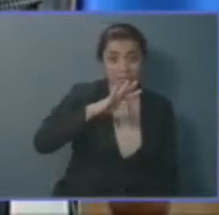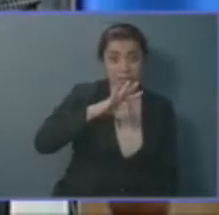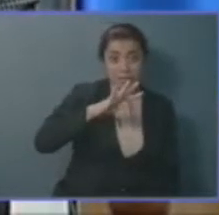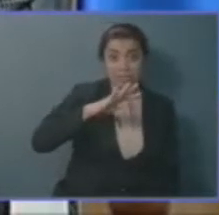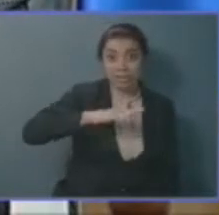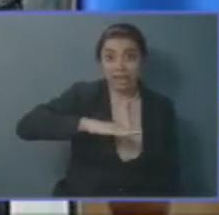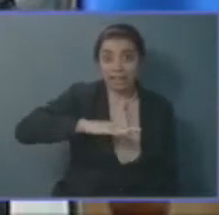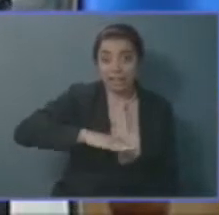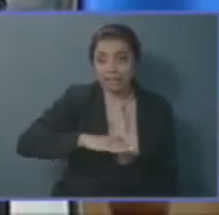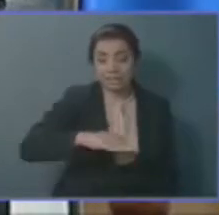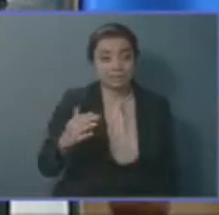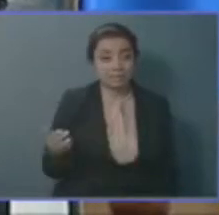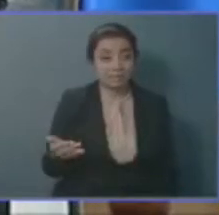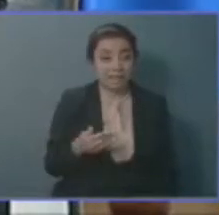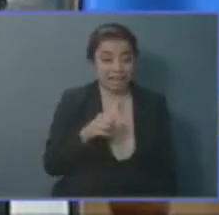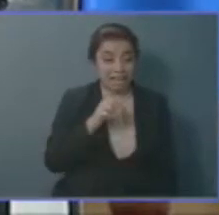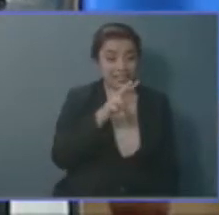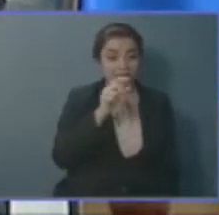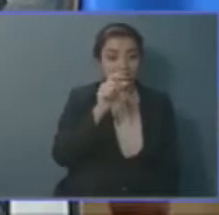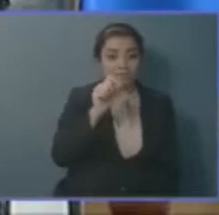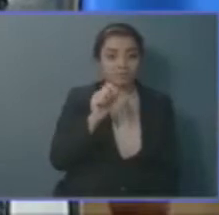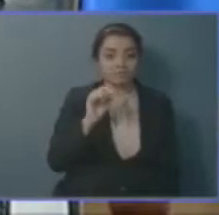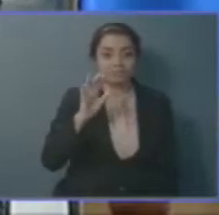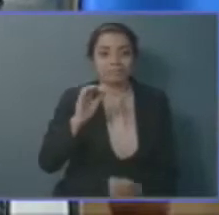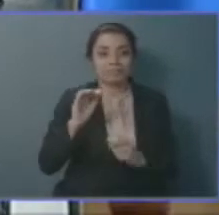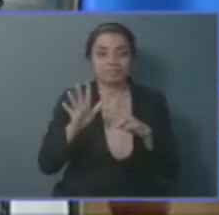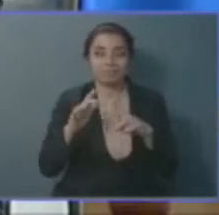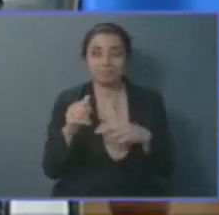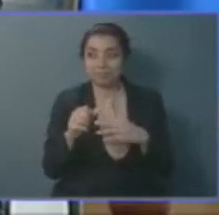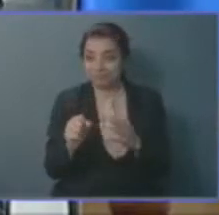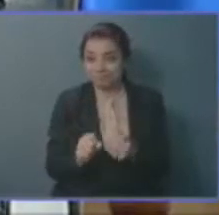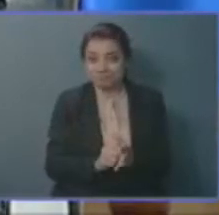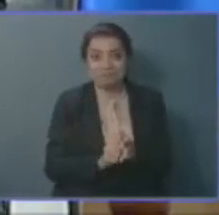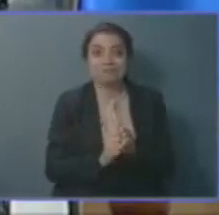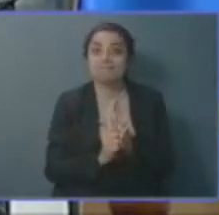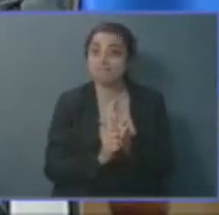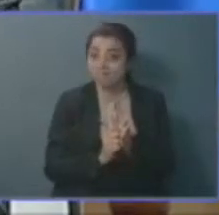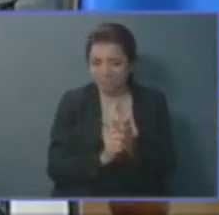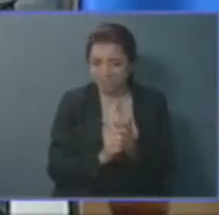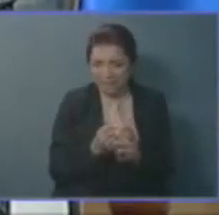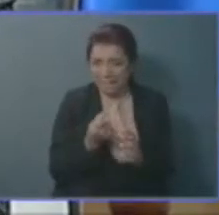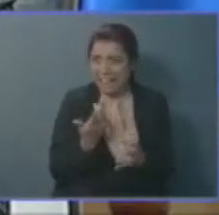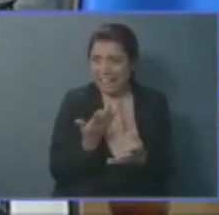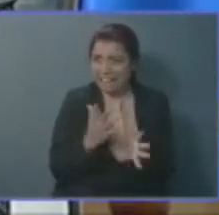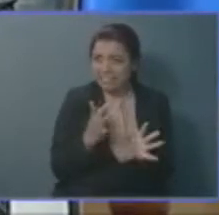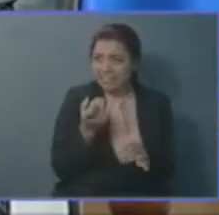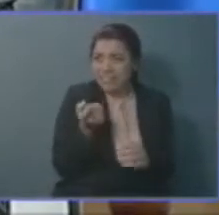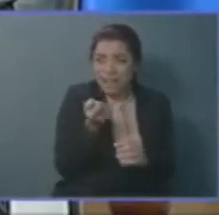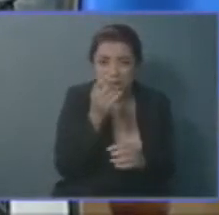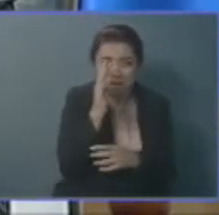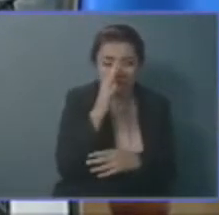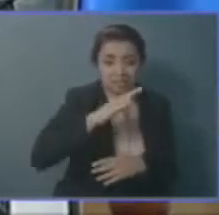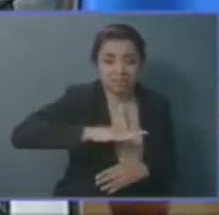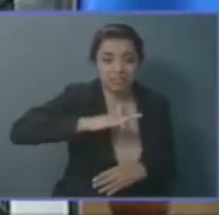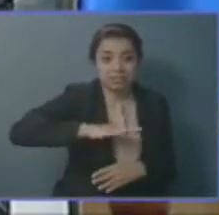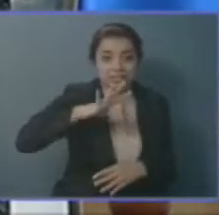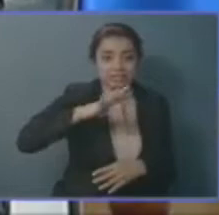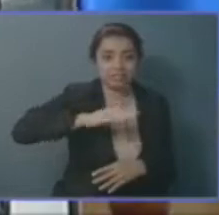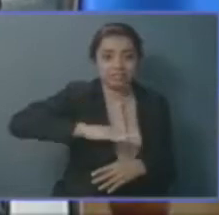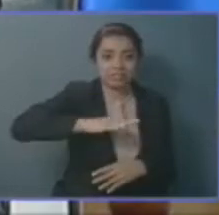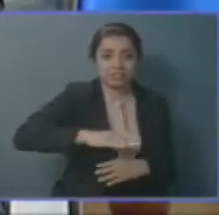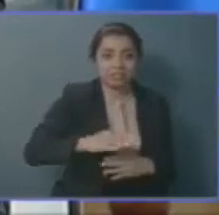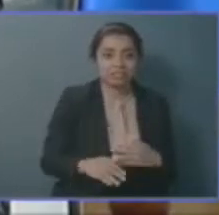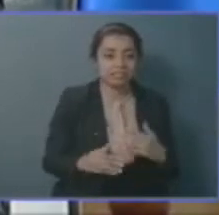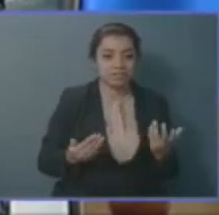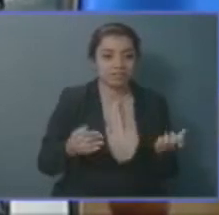algo así. Por poquito, y la Asamblea Legislativa lo manda a publicar en forma directa. Quizás alguien